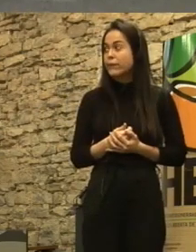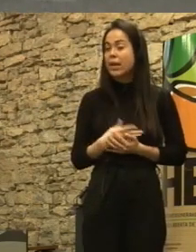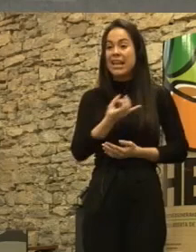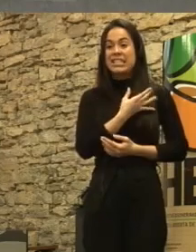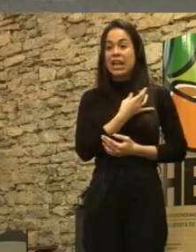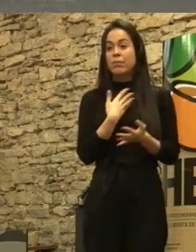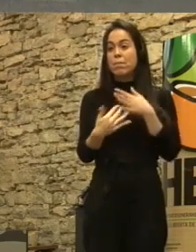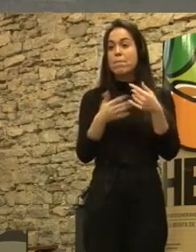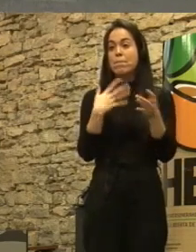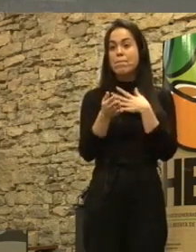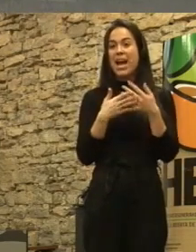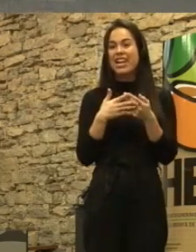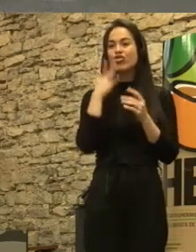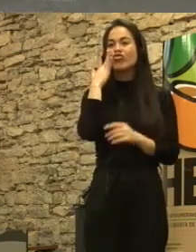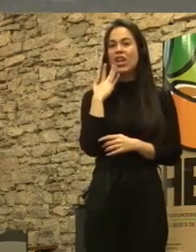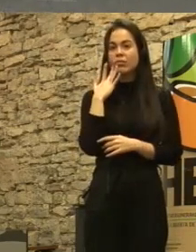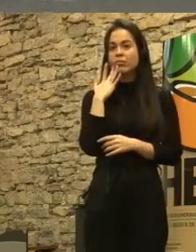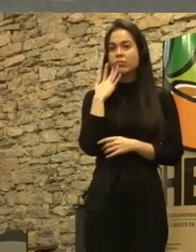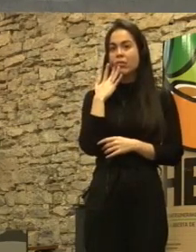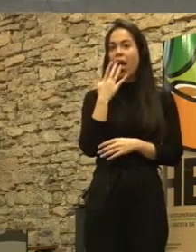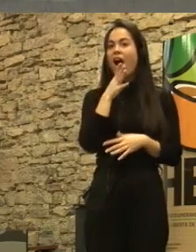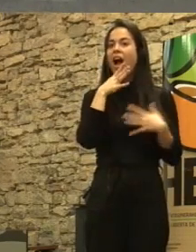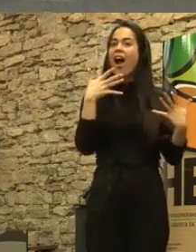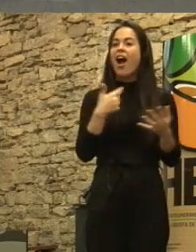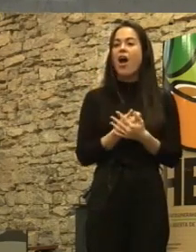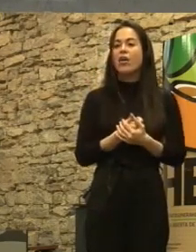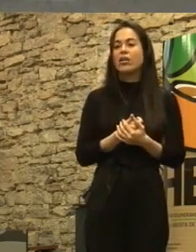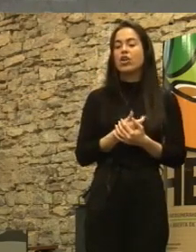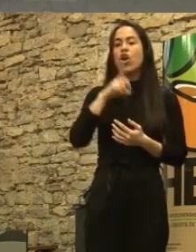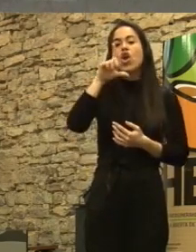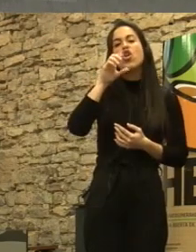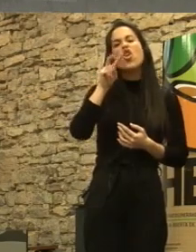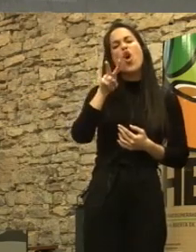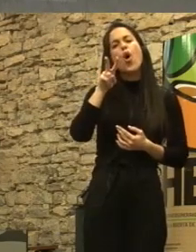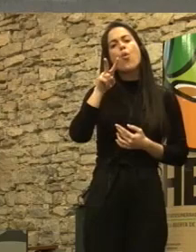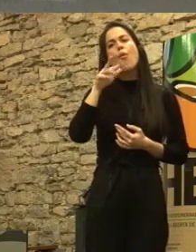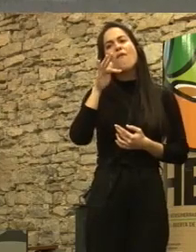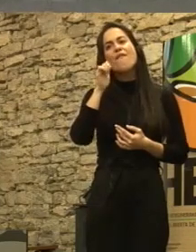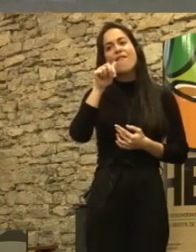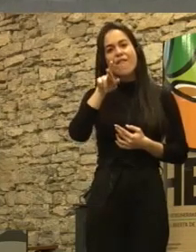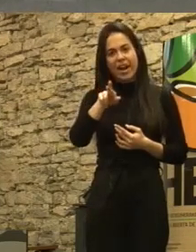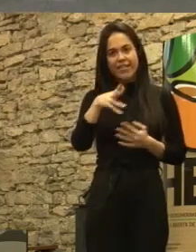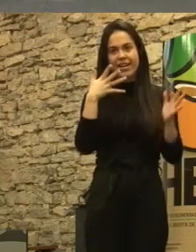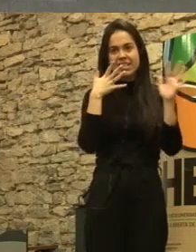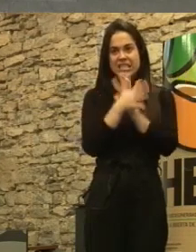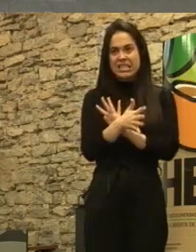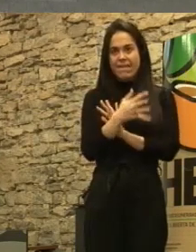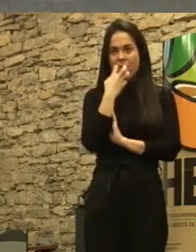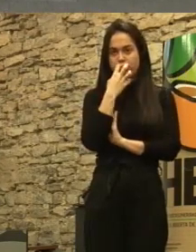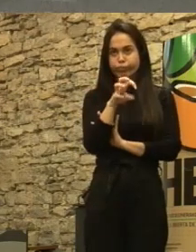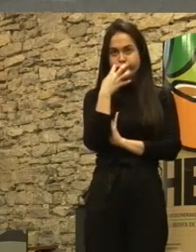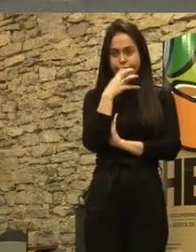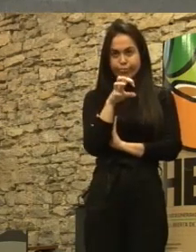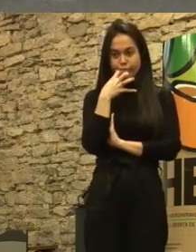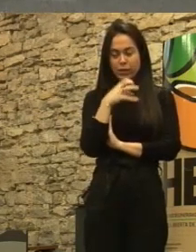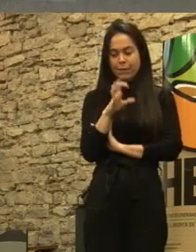Manos Limpias, ¿no? O sea, es más, ahora mismo está de moda un término que se llama lawfare, que consiste en, mediante querella, mediante la ley, intentar parar